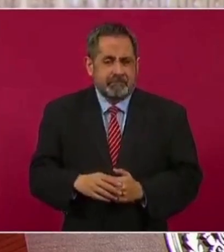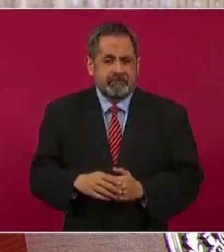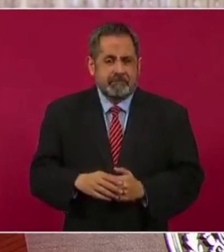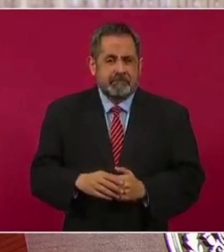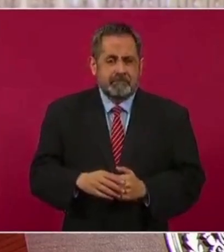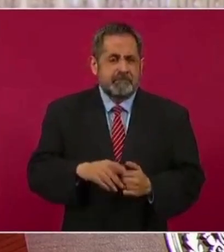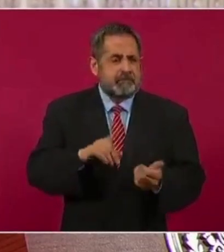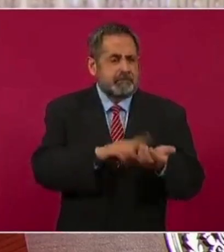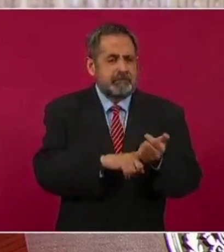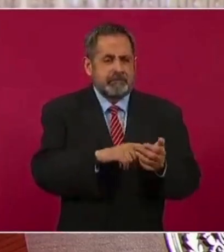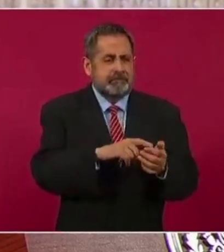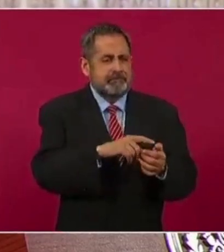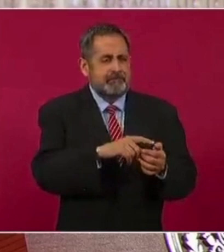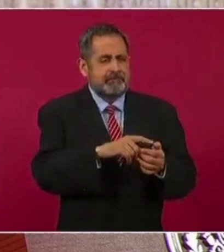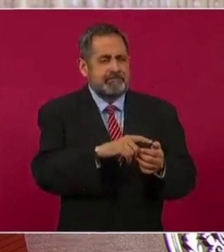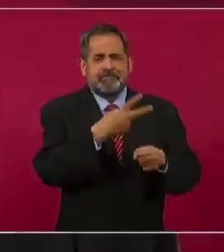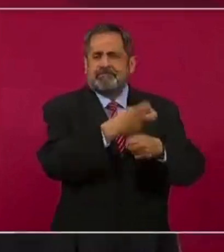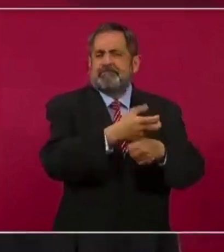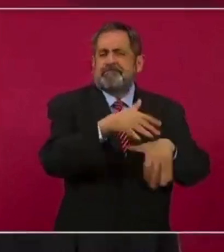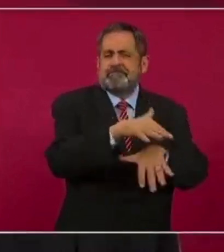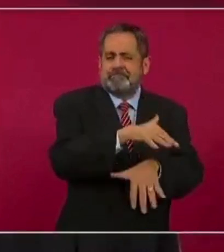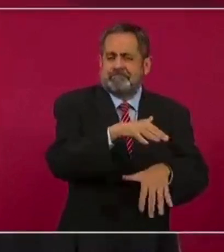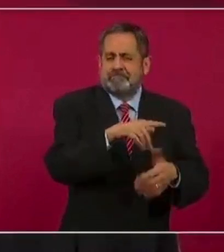de segunda,